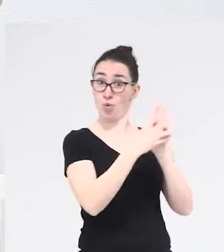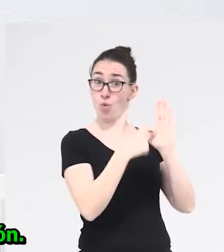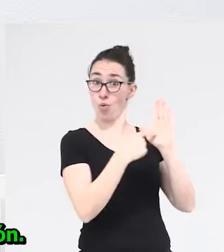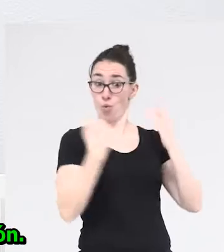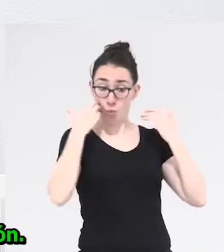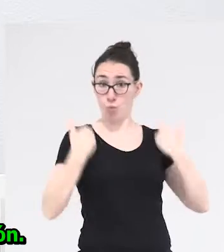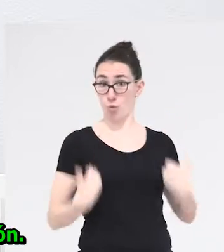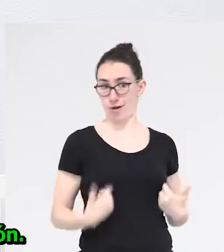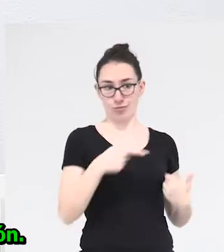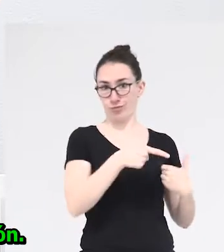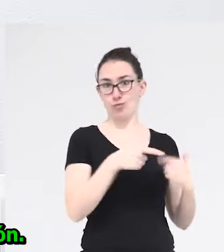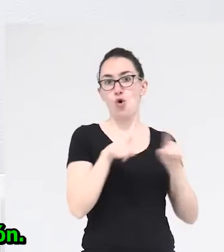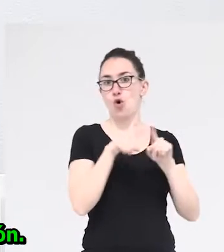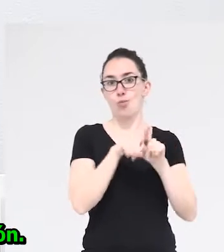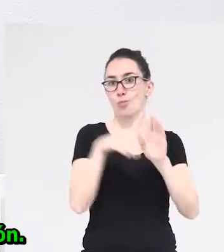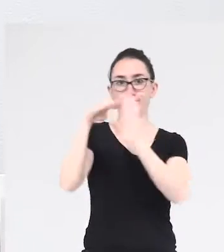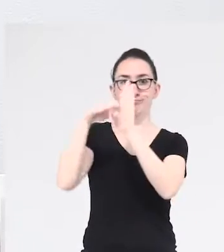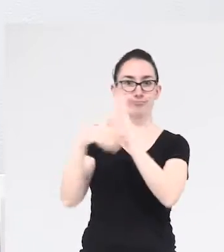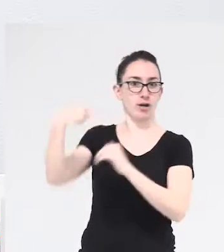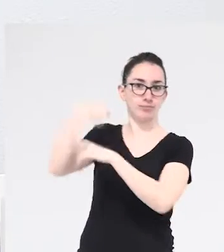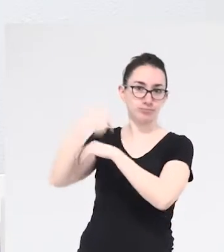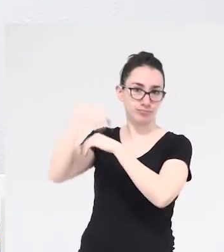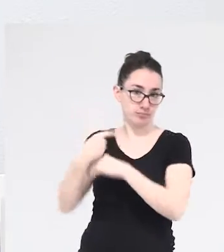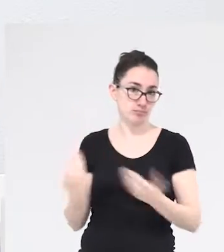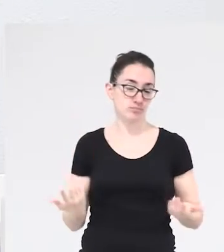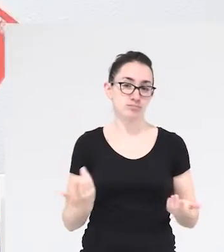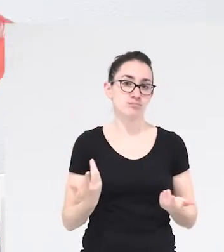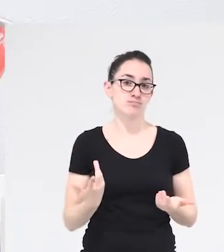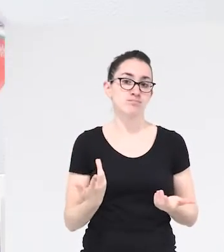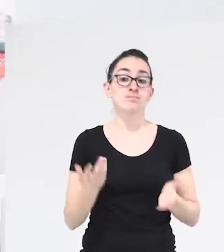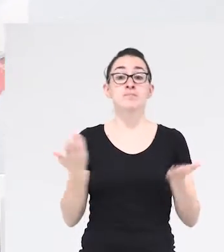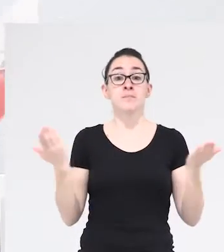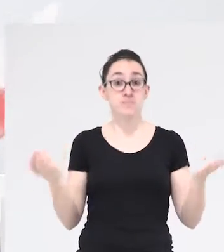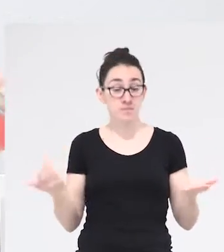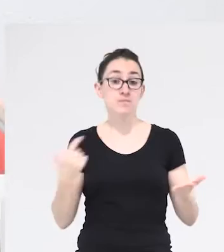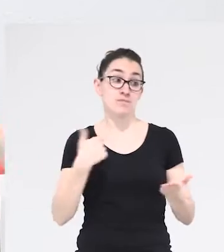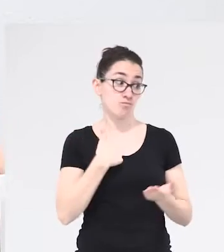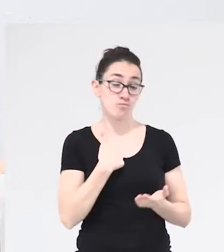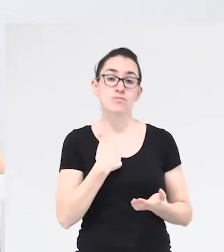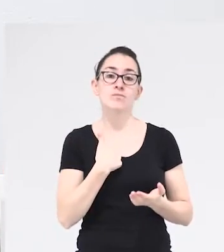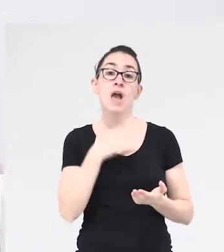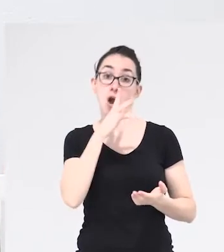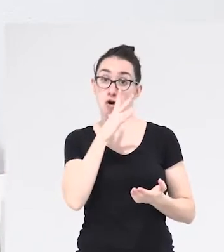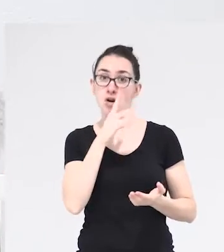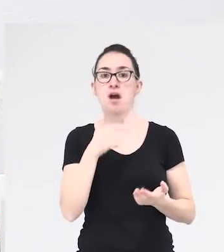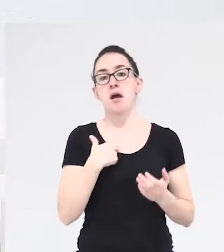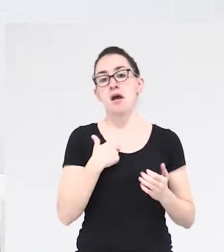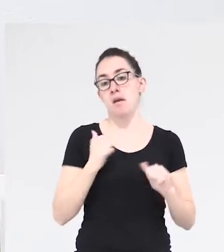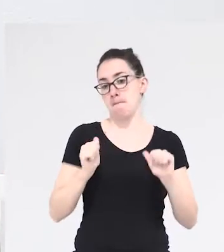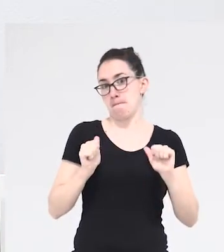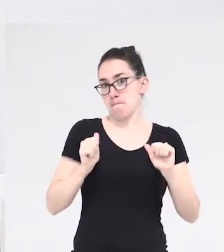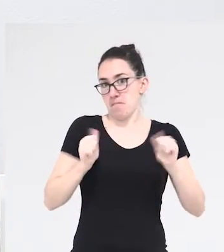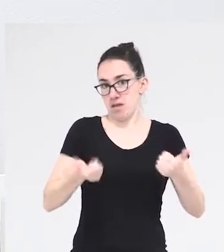y se define, de hecho, como un patrón, como un patrones. Entonces, lo que voy a hacer es, ahora, por comenzar